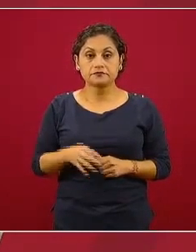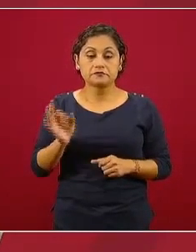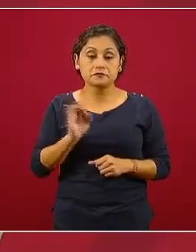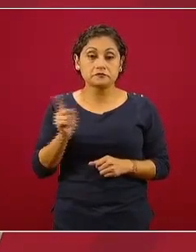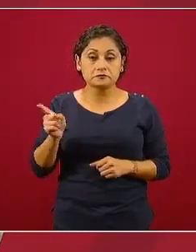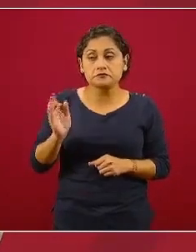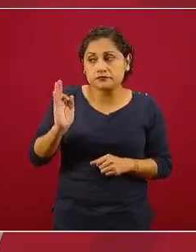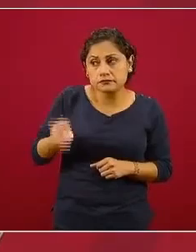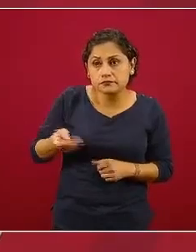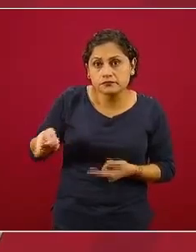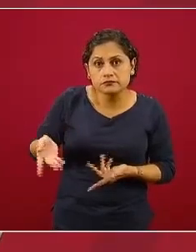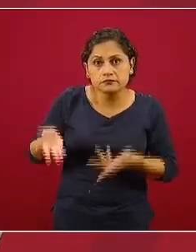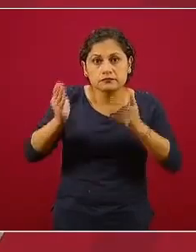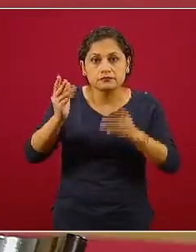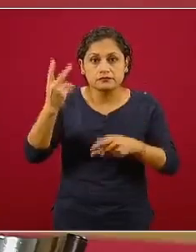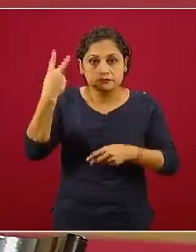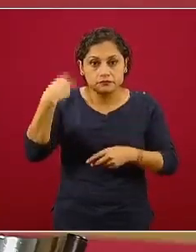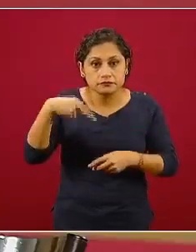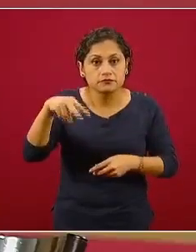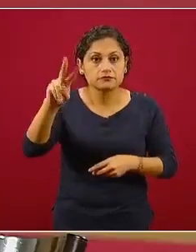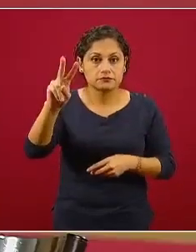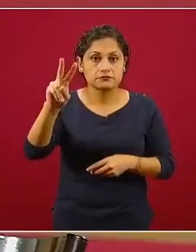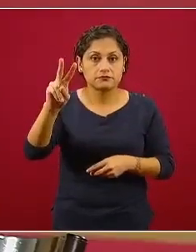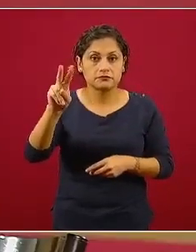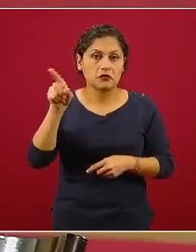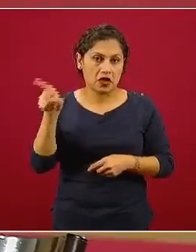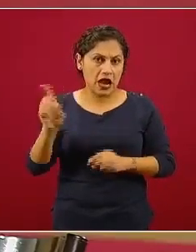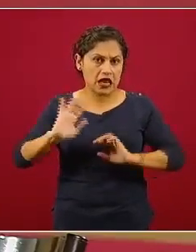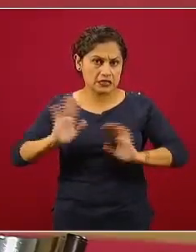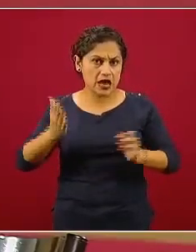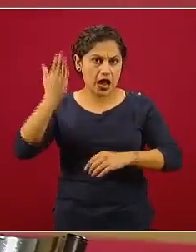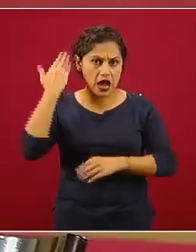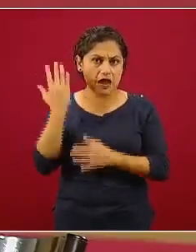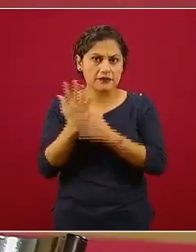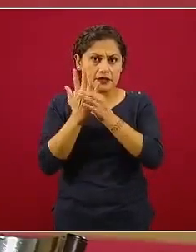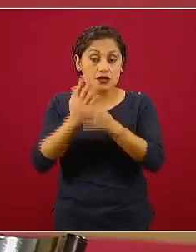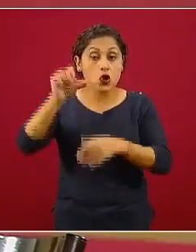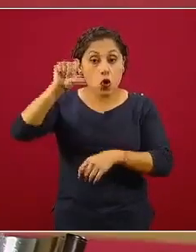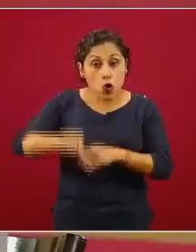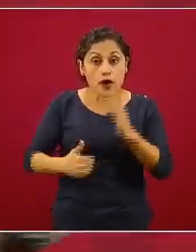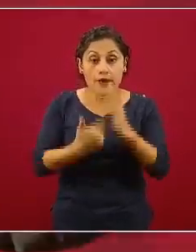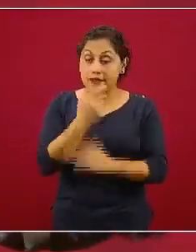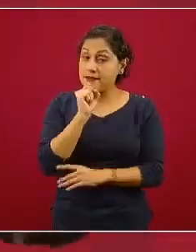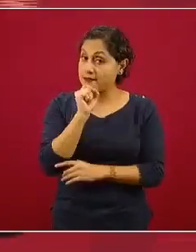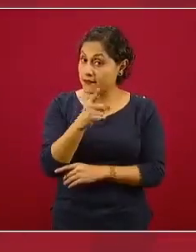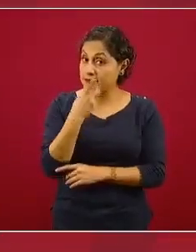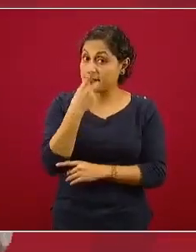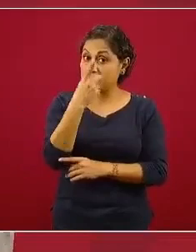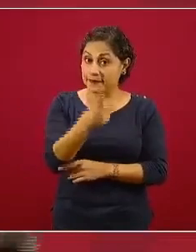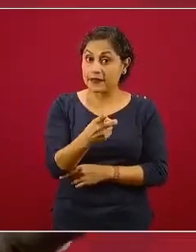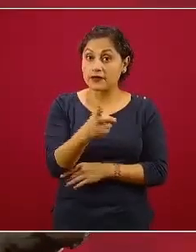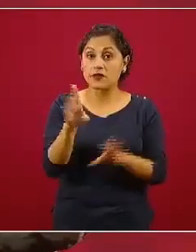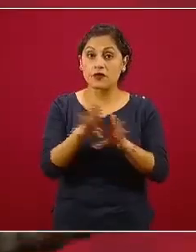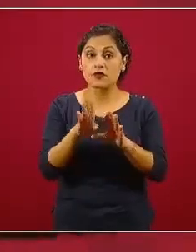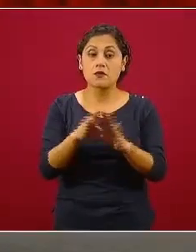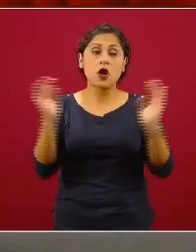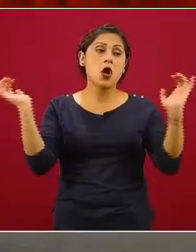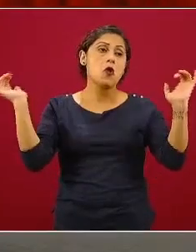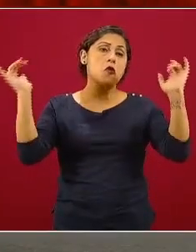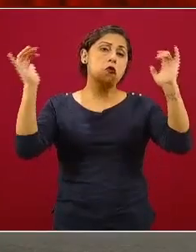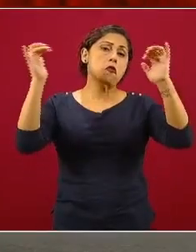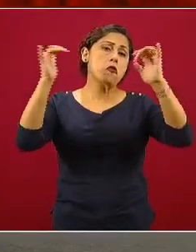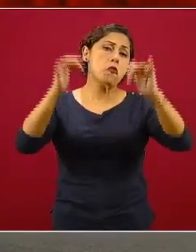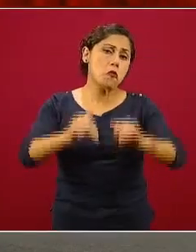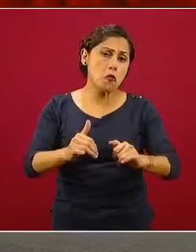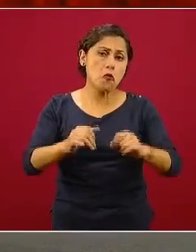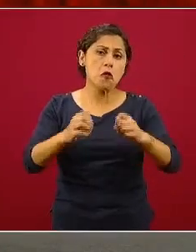visitas, él mismo lo ha estipulado y también lo dijo esta mañana, no se trata de concentraciones masivas, no se trata de